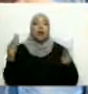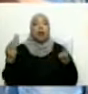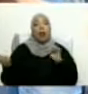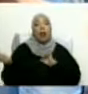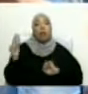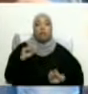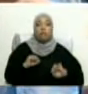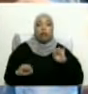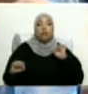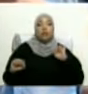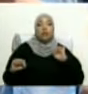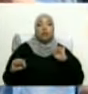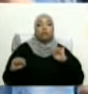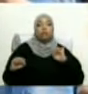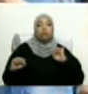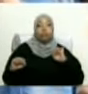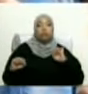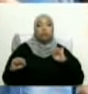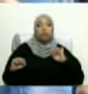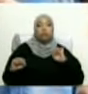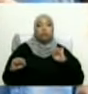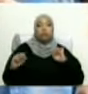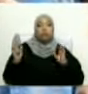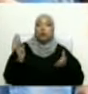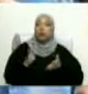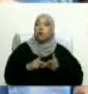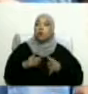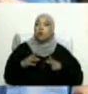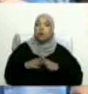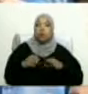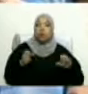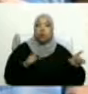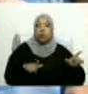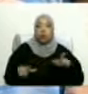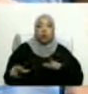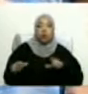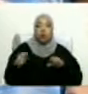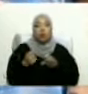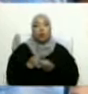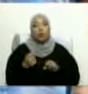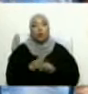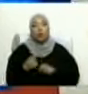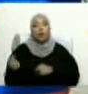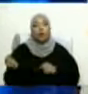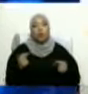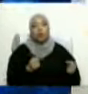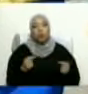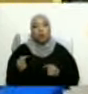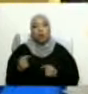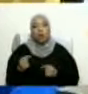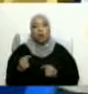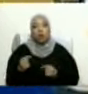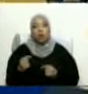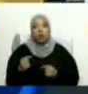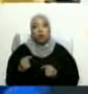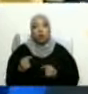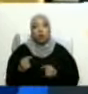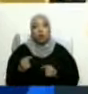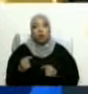defensa es Venezuela. Estamos en un reclamo legítimo de algo que nos pertenece.